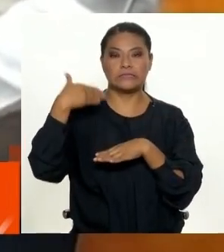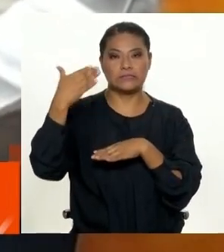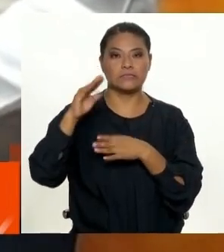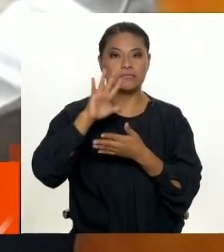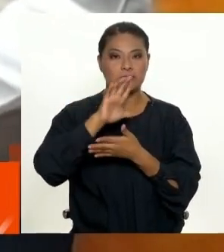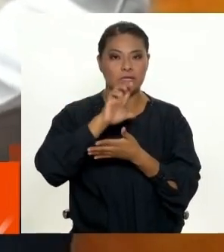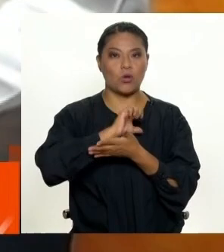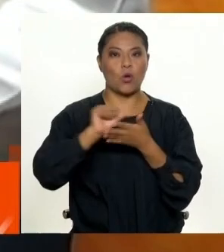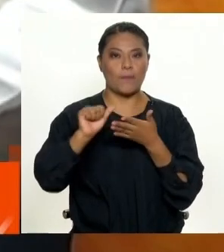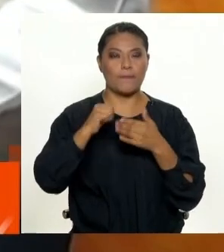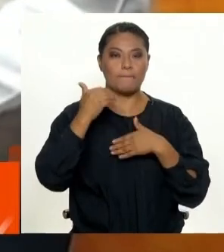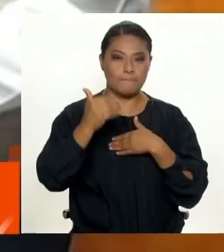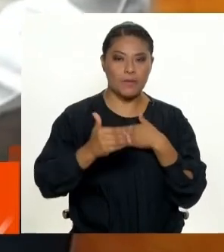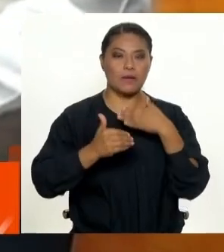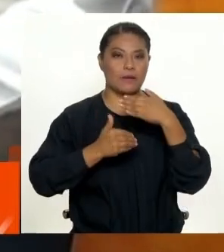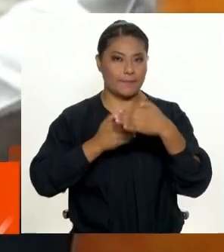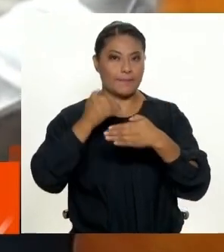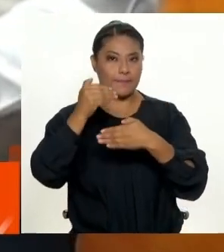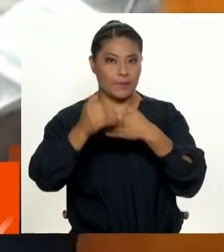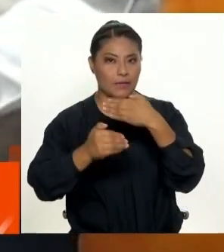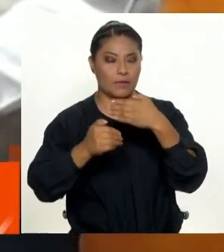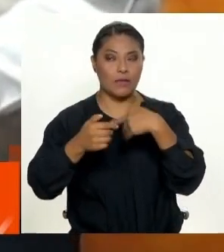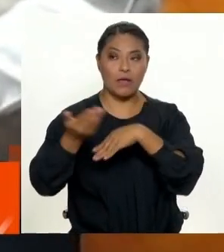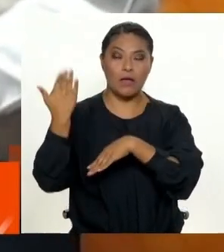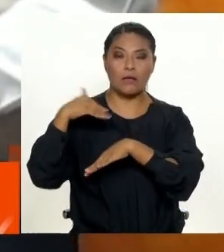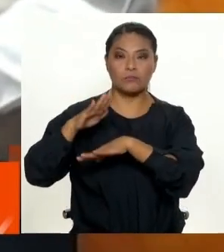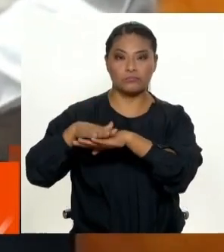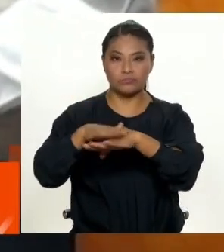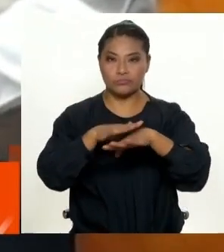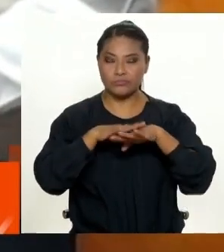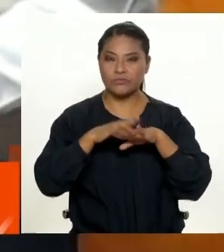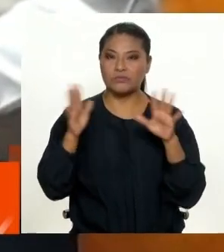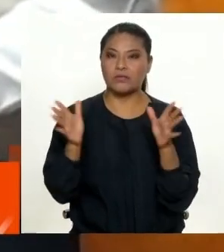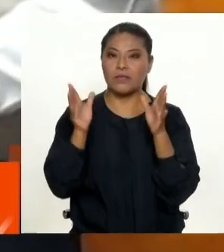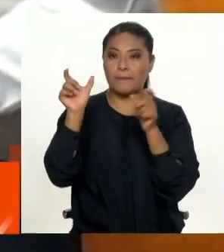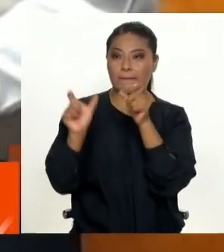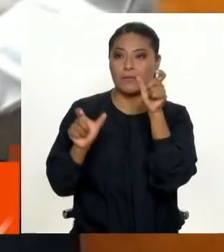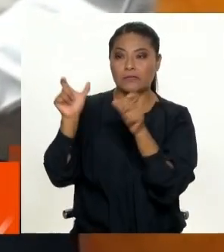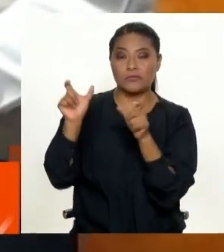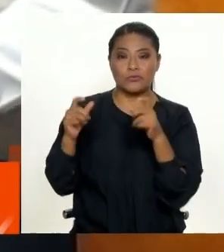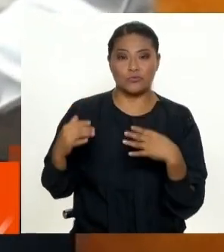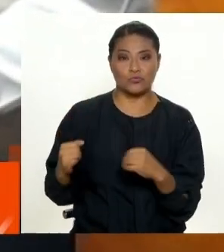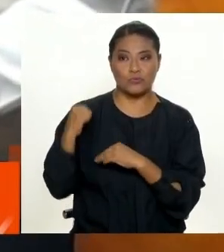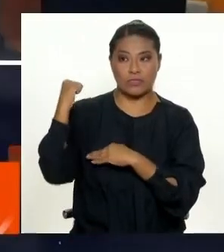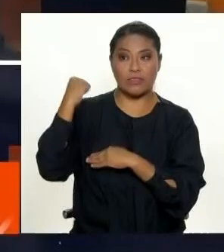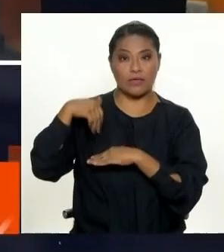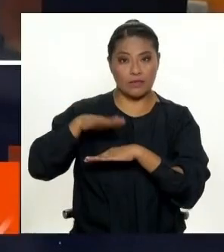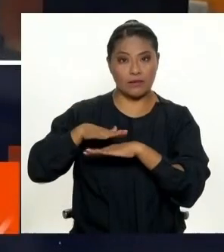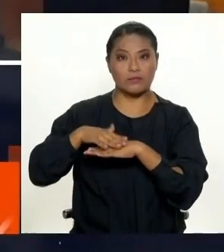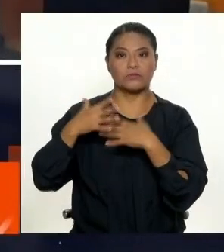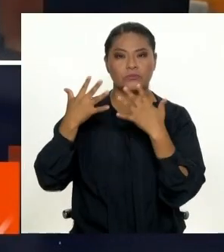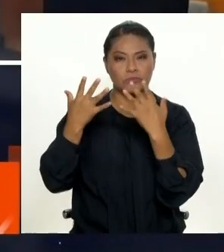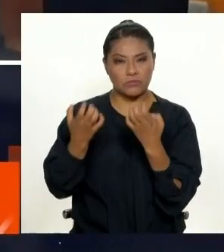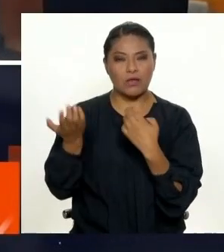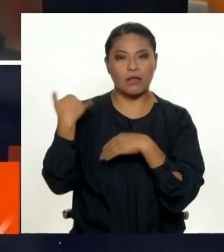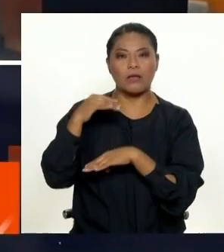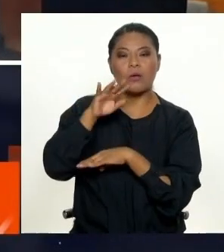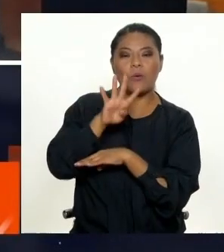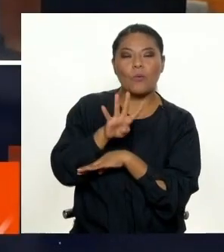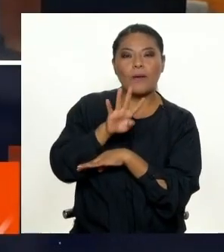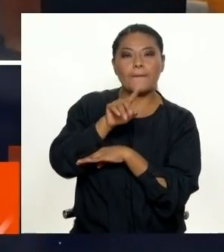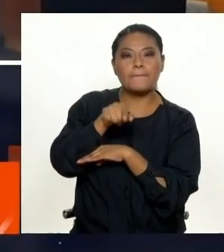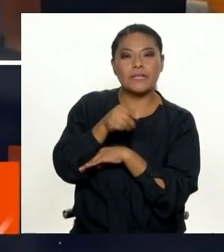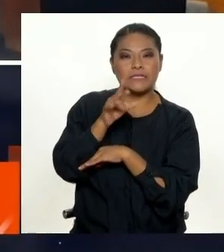recibido como parte de sus funciones de promover y proteger los derechos de los usuarios de los servicios de salud, ha recibido más de